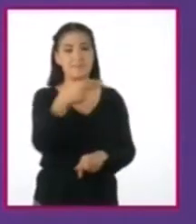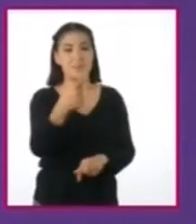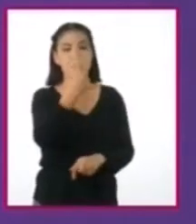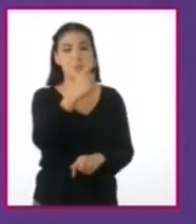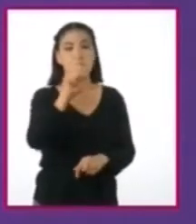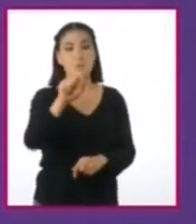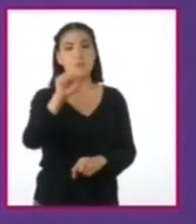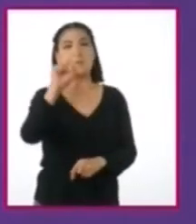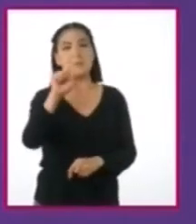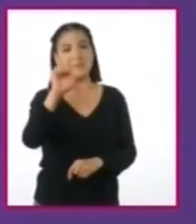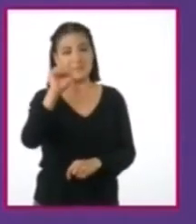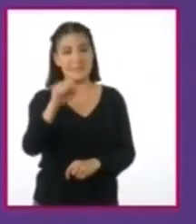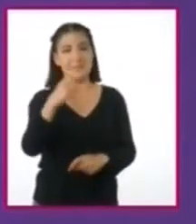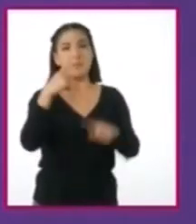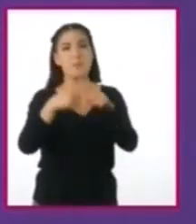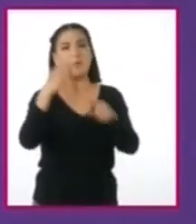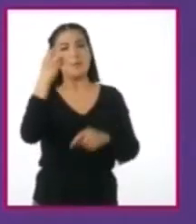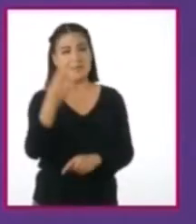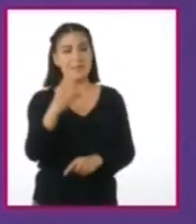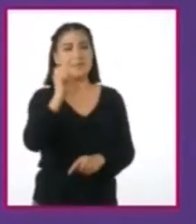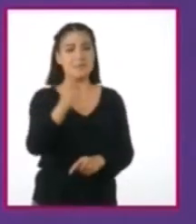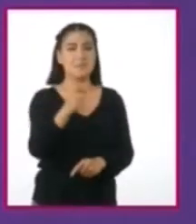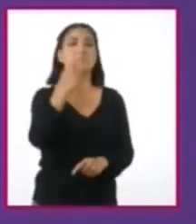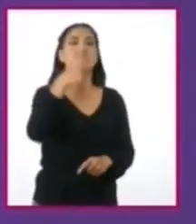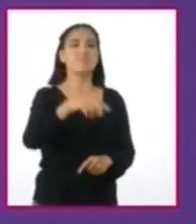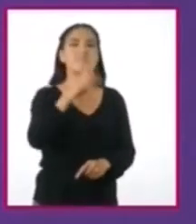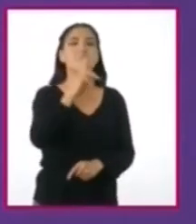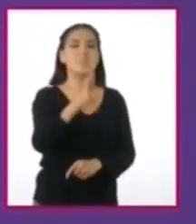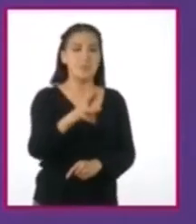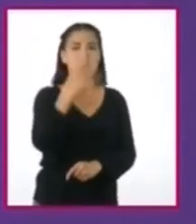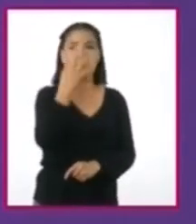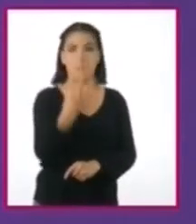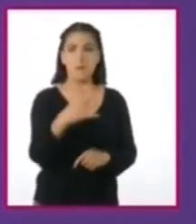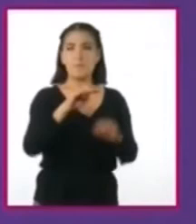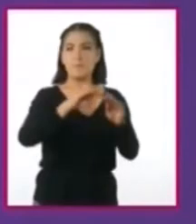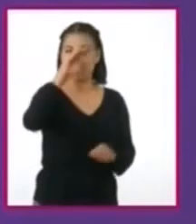obtenemos la altura del árbol, 4 metros de altura.